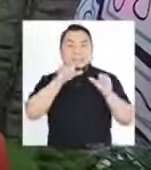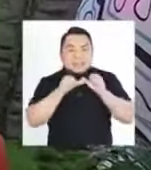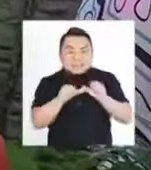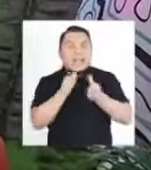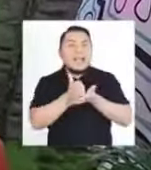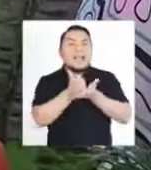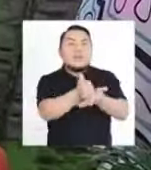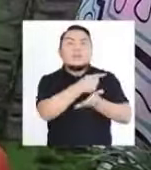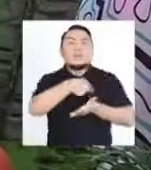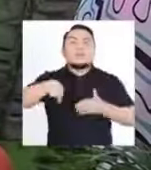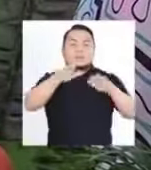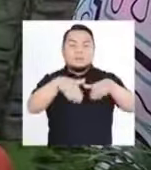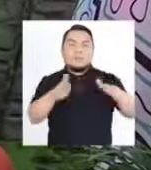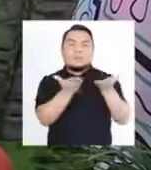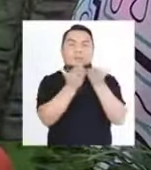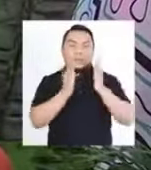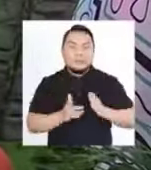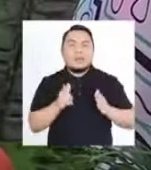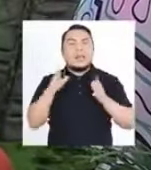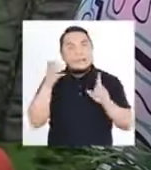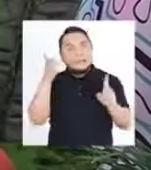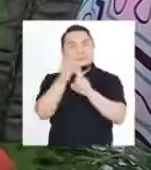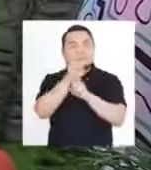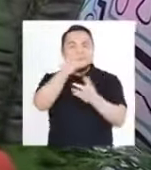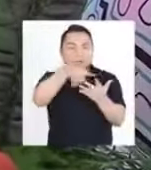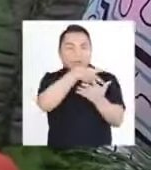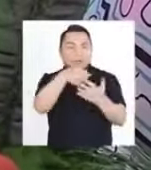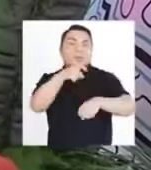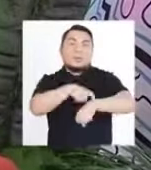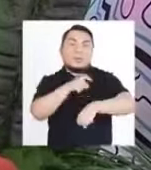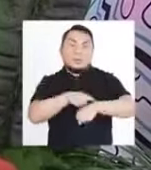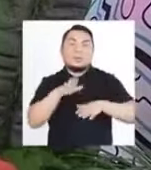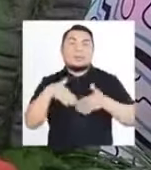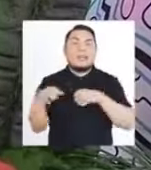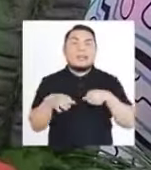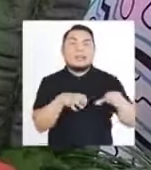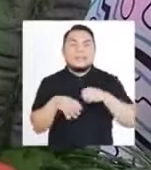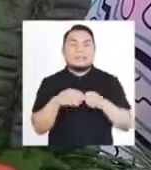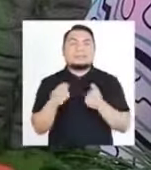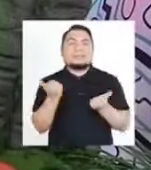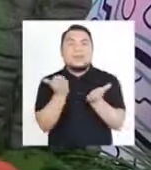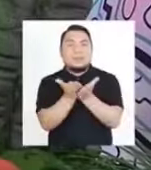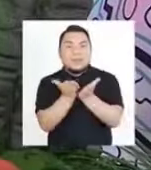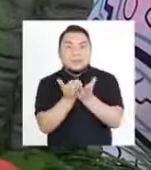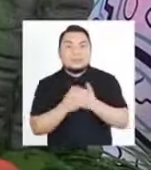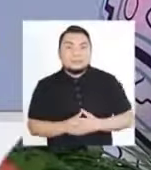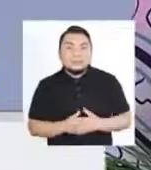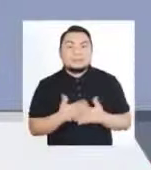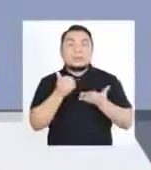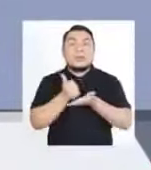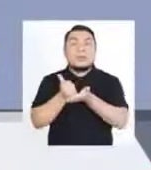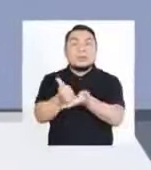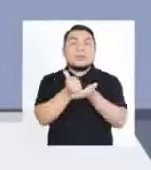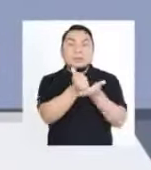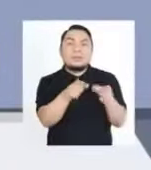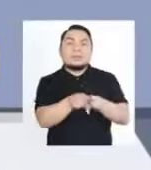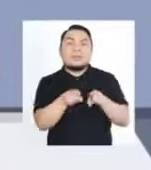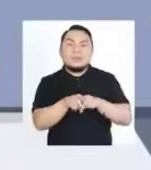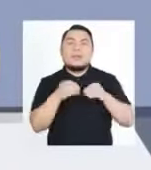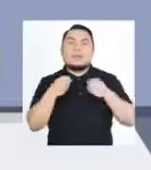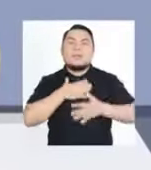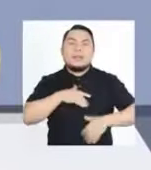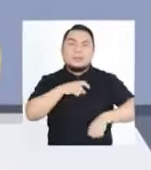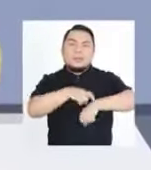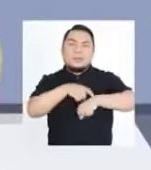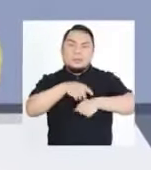es. Y sigamos ayudando a las y los estudiantes a cumplir con los horarios establecidos para realizar las actividades escolares. Y ayudémoslos